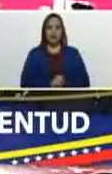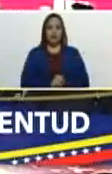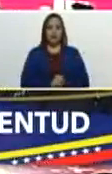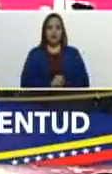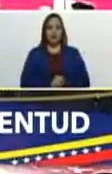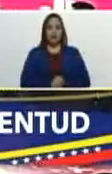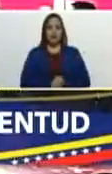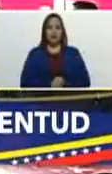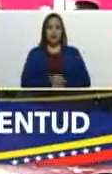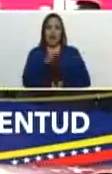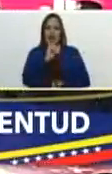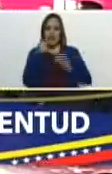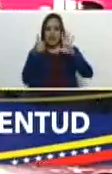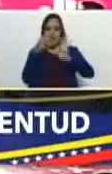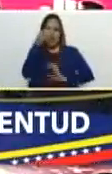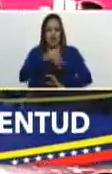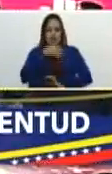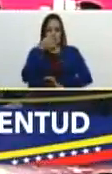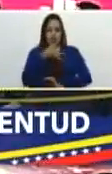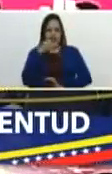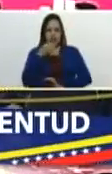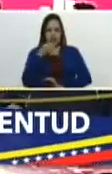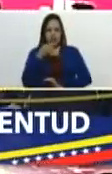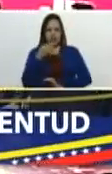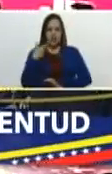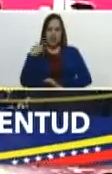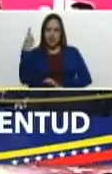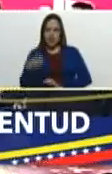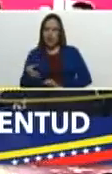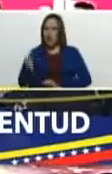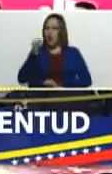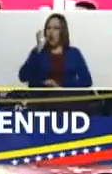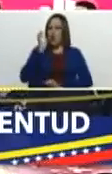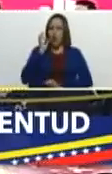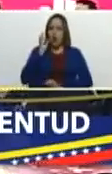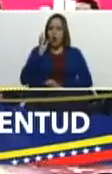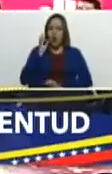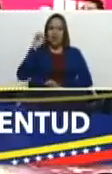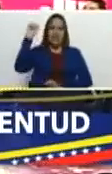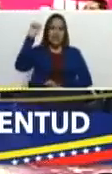son las 6 de la tarde, me toca mi jugo de zanahoria.